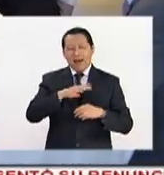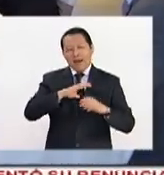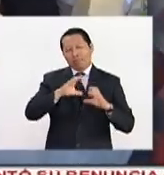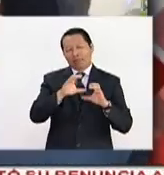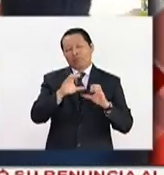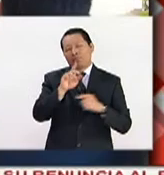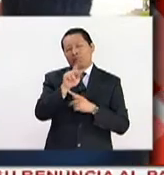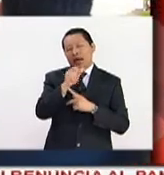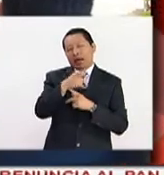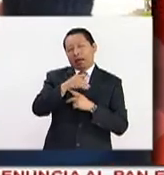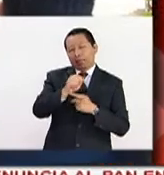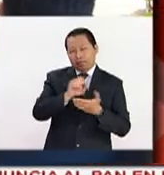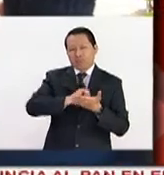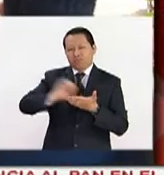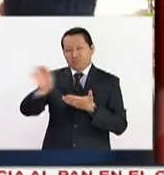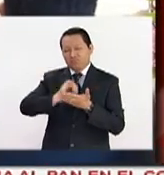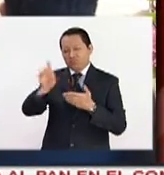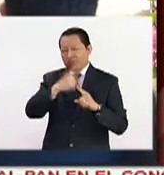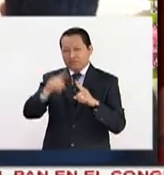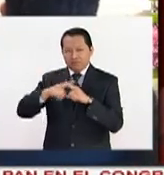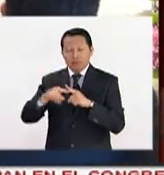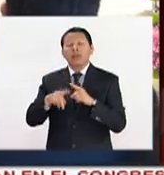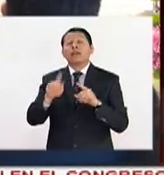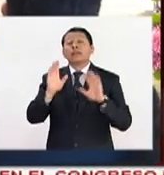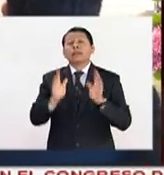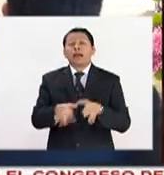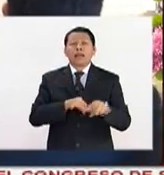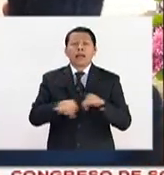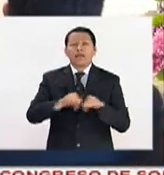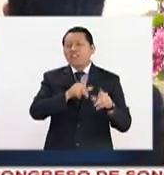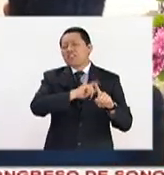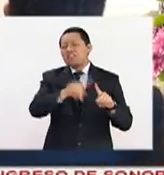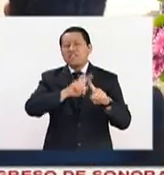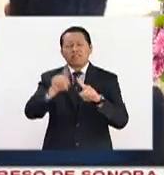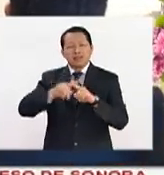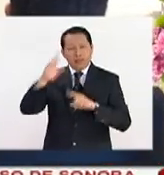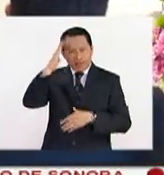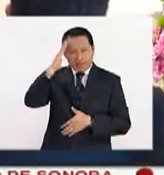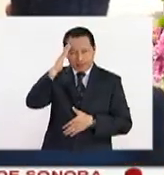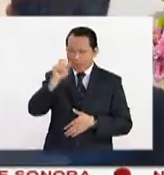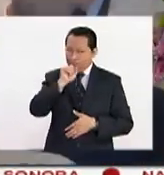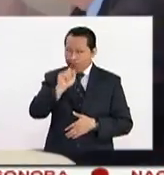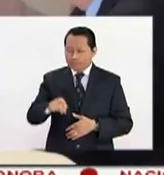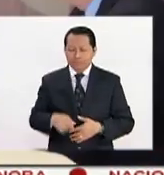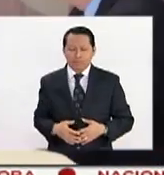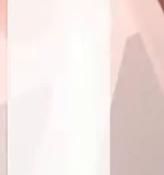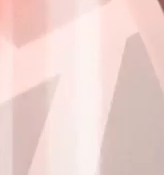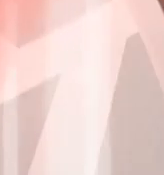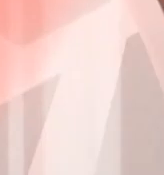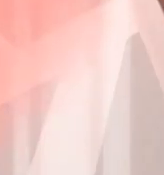presidente participa ya en los trabajos con el resto de los líderes del foro de la APEC.